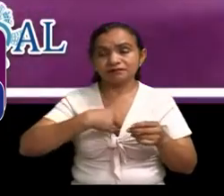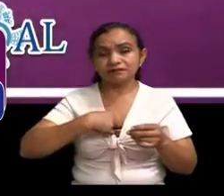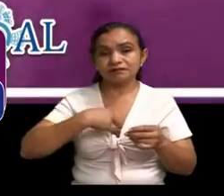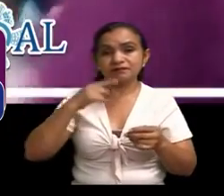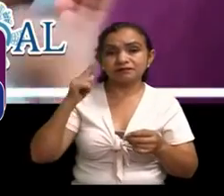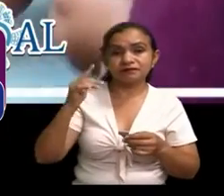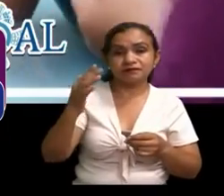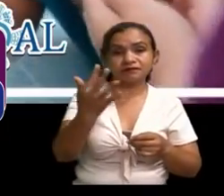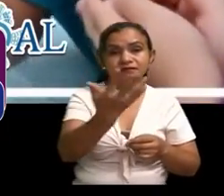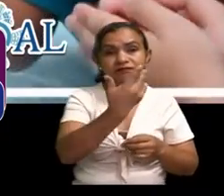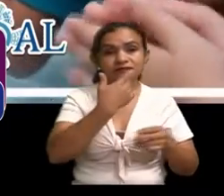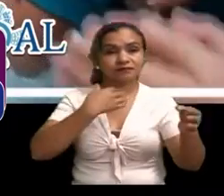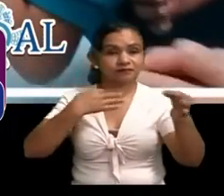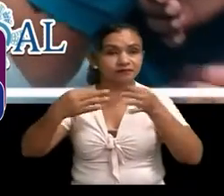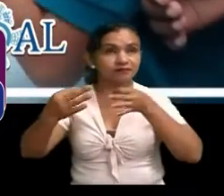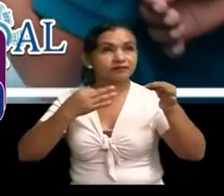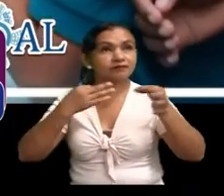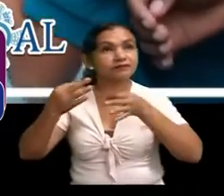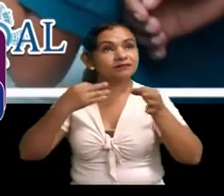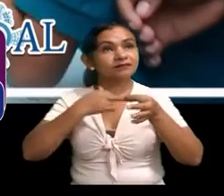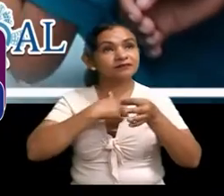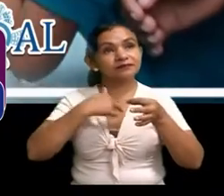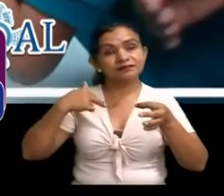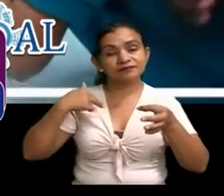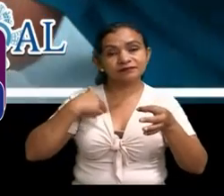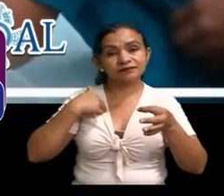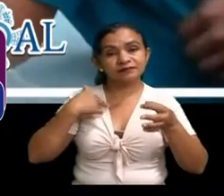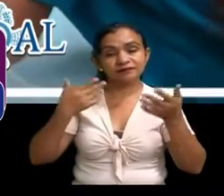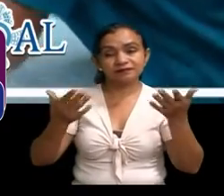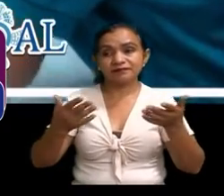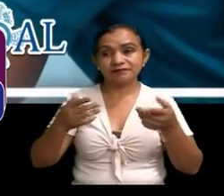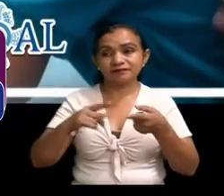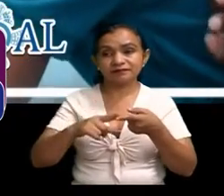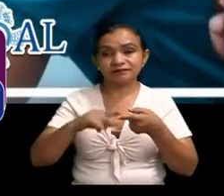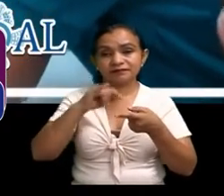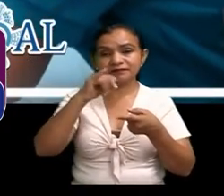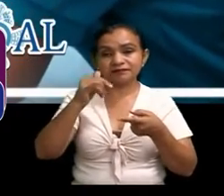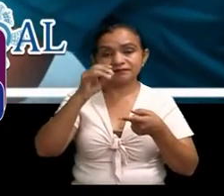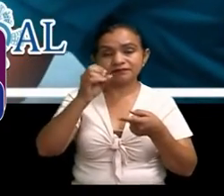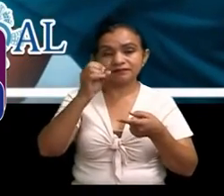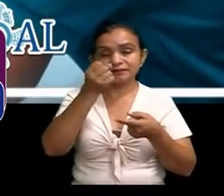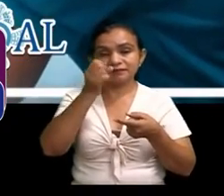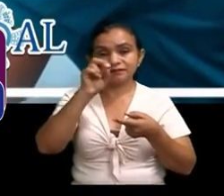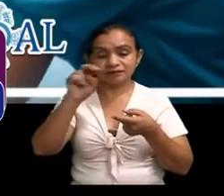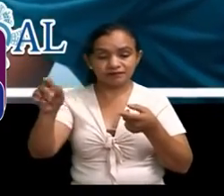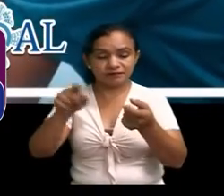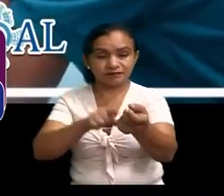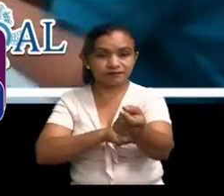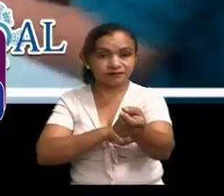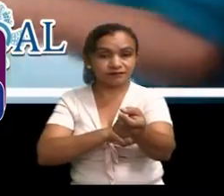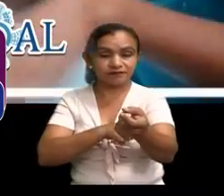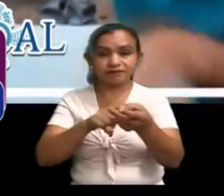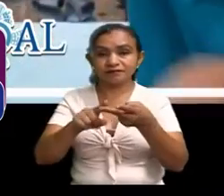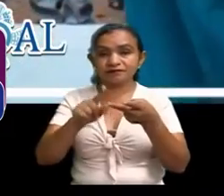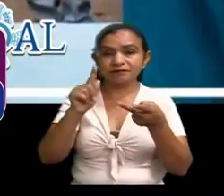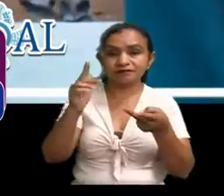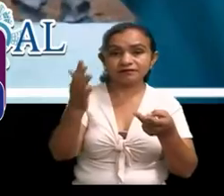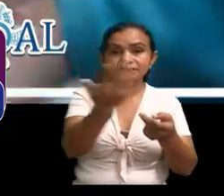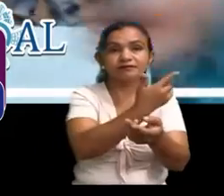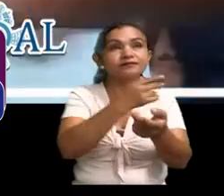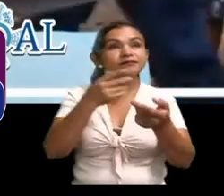todo eso que le estaba Johnny Johnson, Hodgson, el hermano, todos los